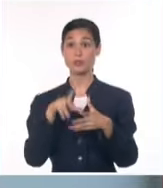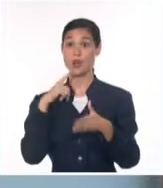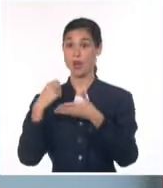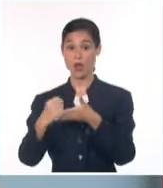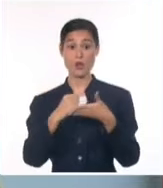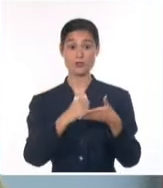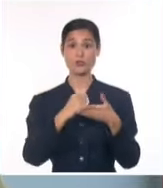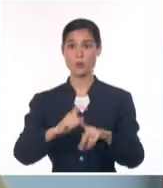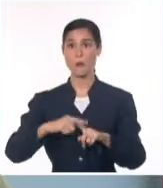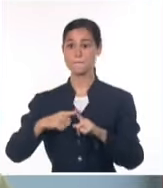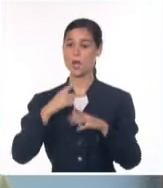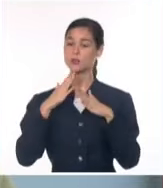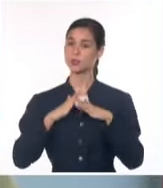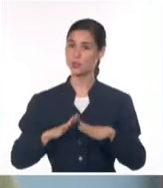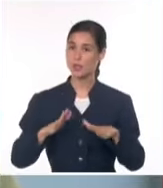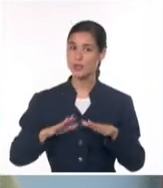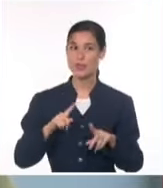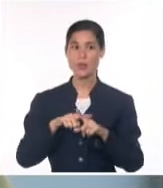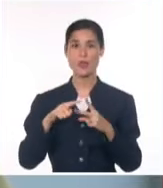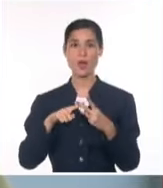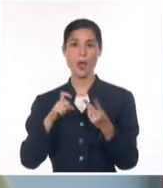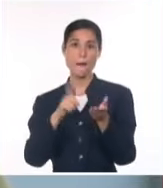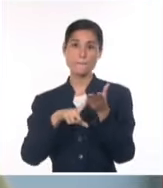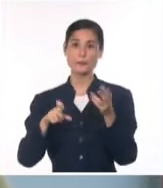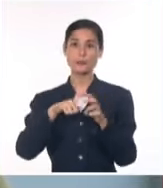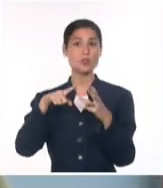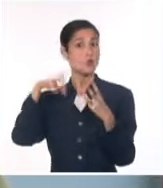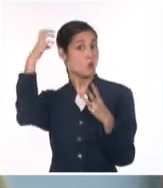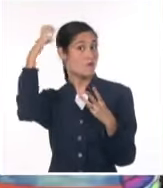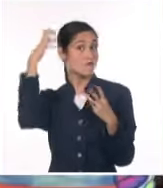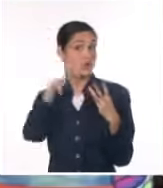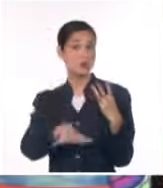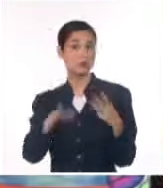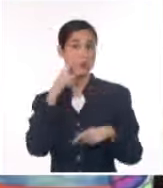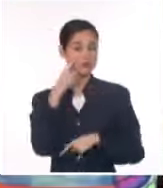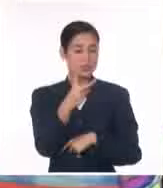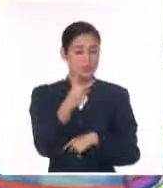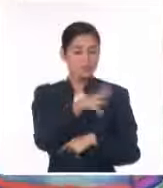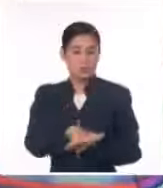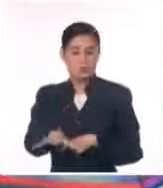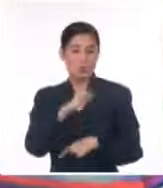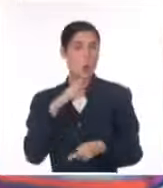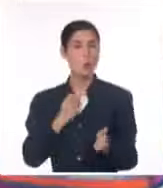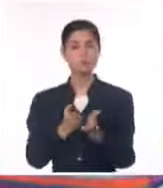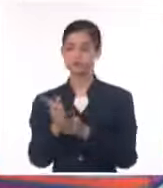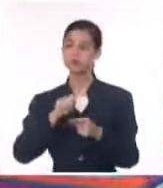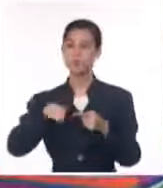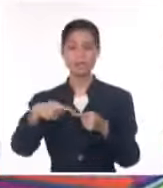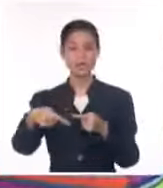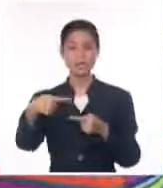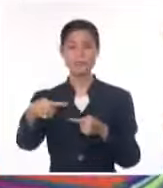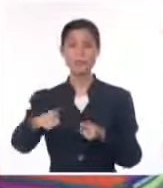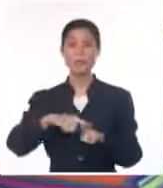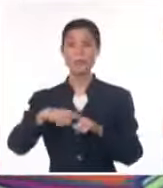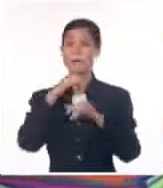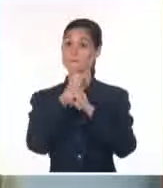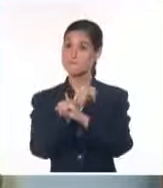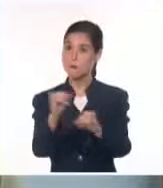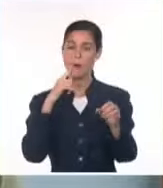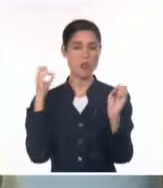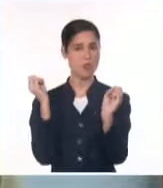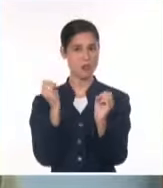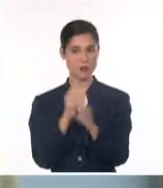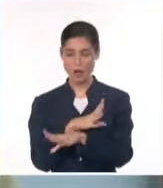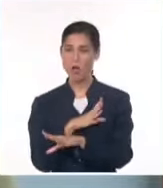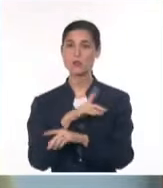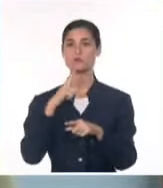de calma, las autoridades, el partido, el gobierno han estado en constante interacción, explicándole. Hay confianza en la población,